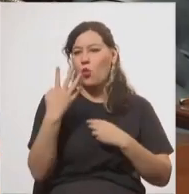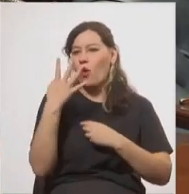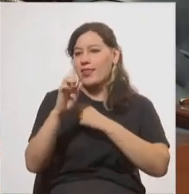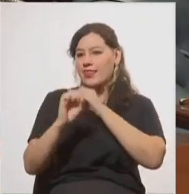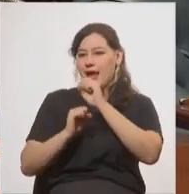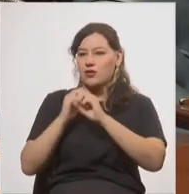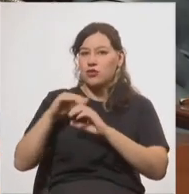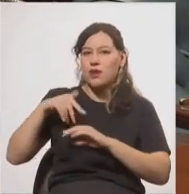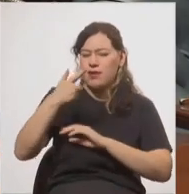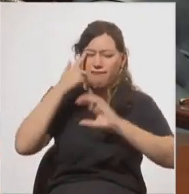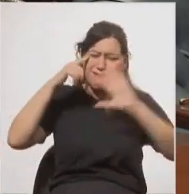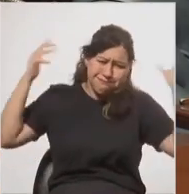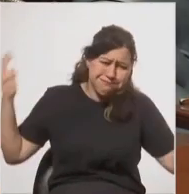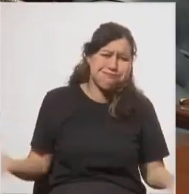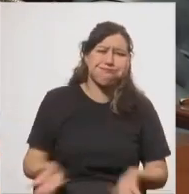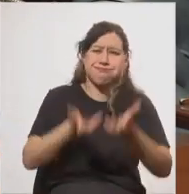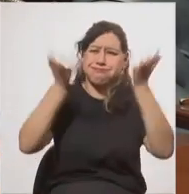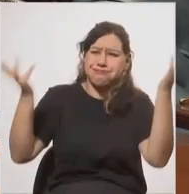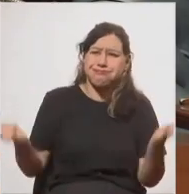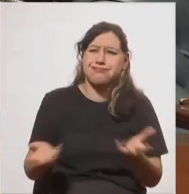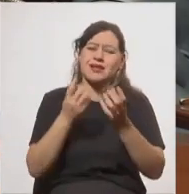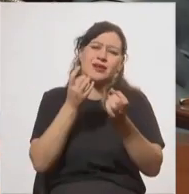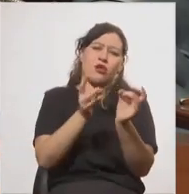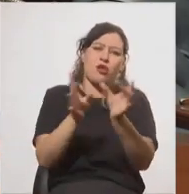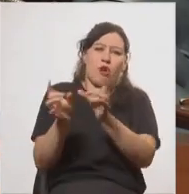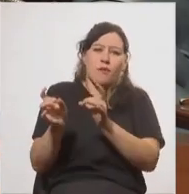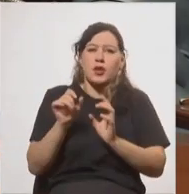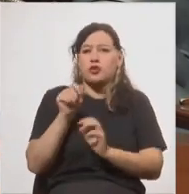del incendio que devastó parte de su infraestructura.